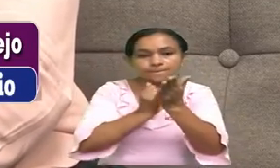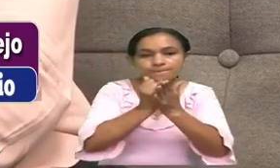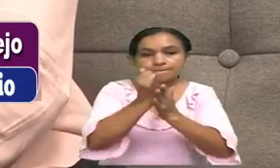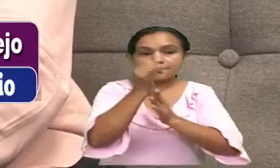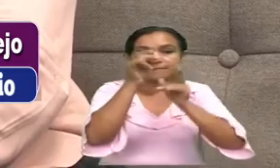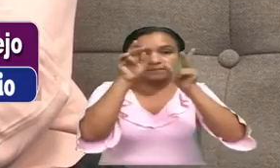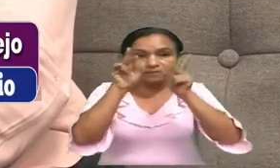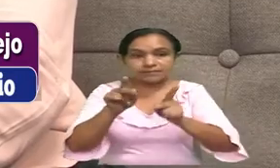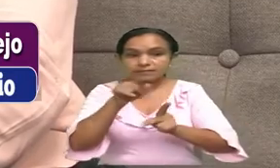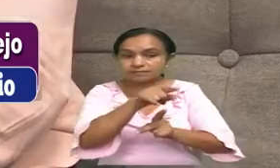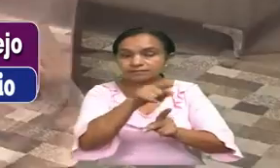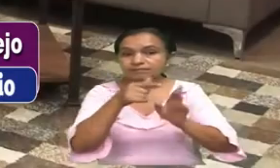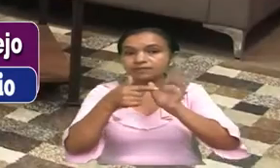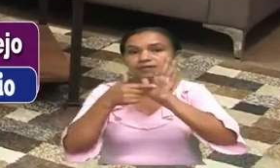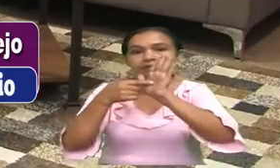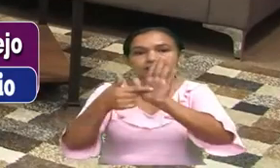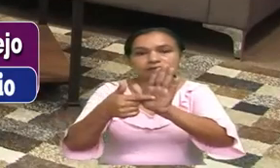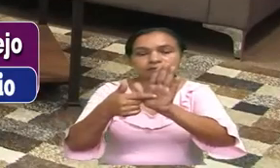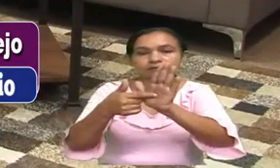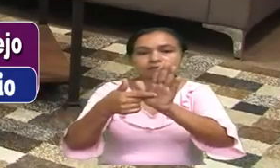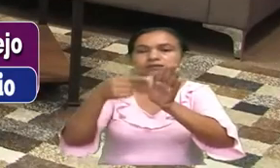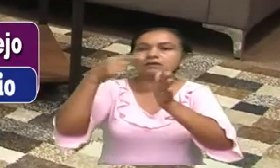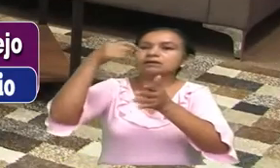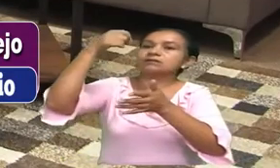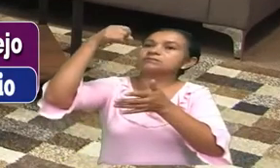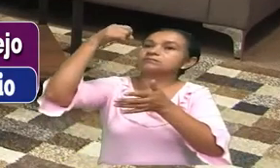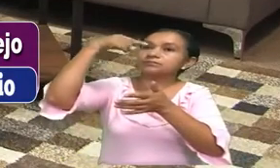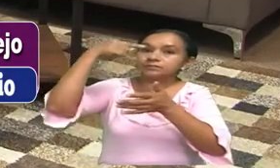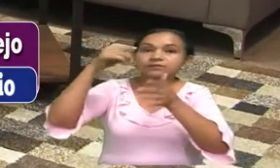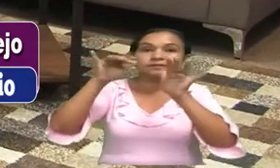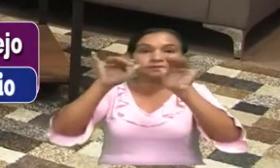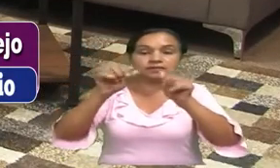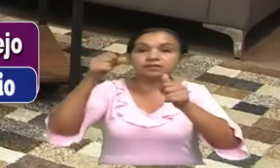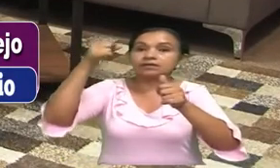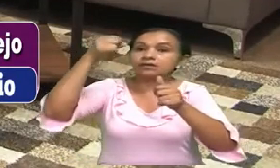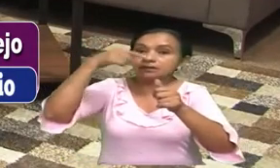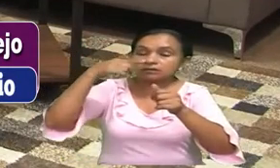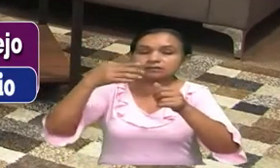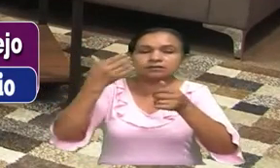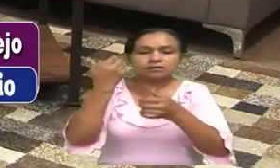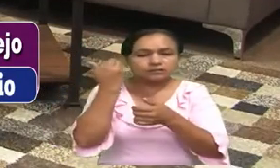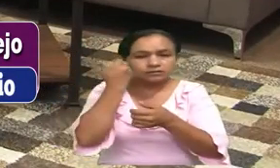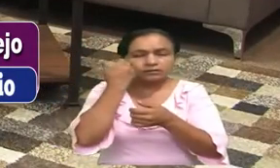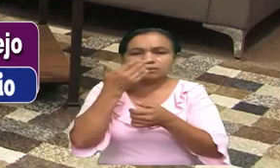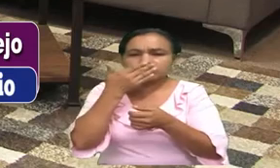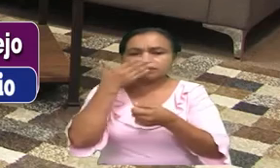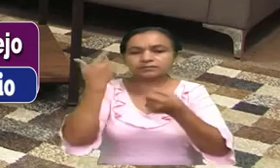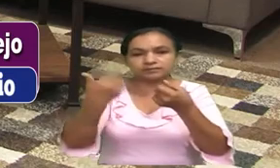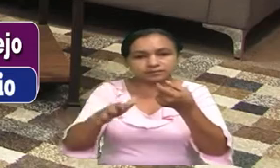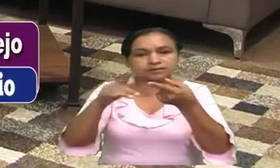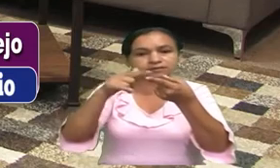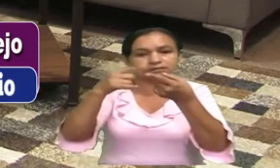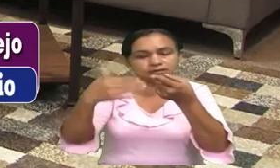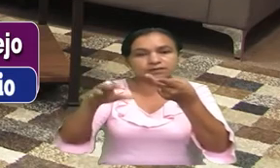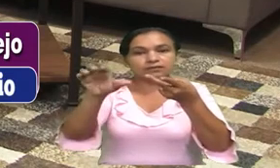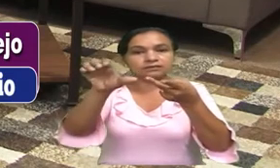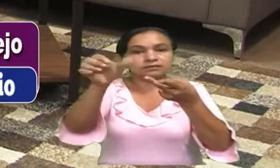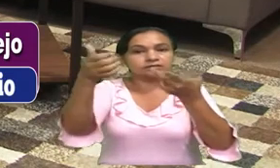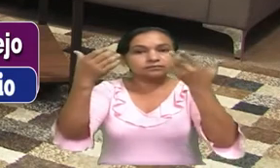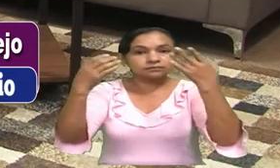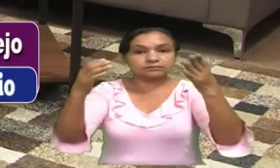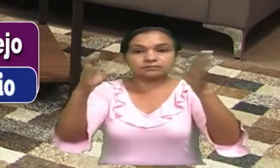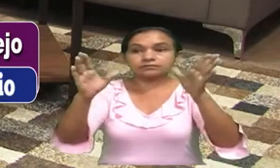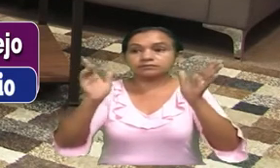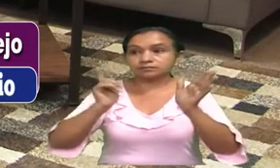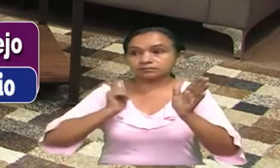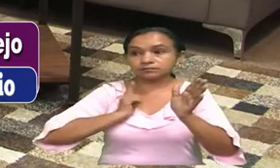investigadores, por ejemplo, las vacunas, ellos han sacado la vacuna de la influenza y otros productos que tienen ellos,